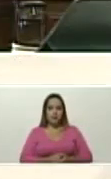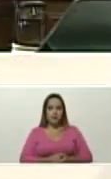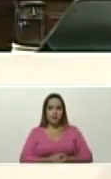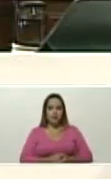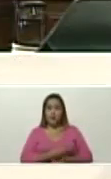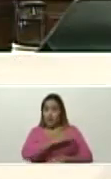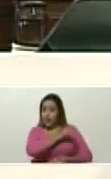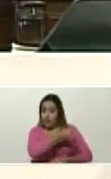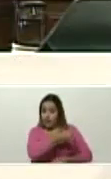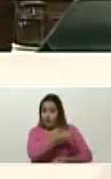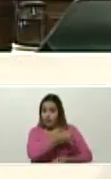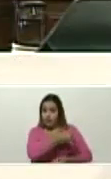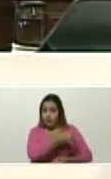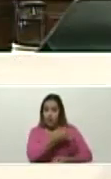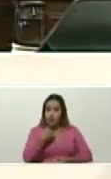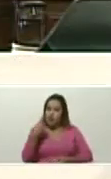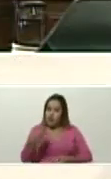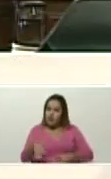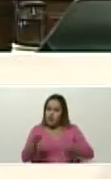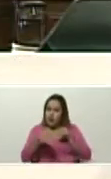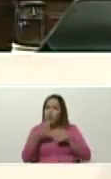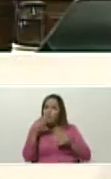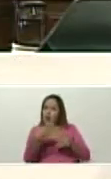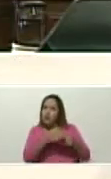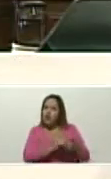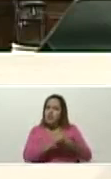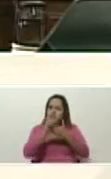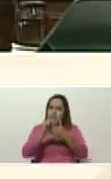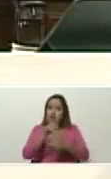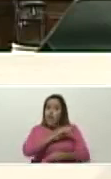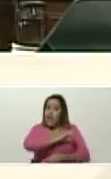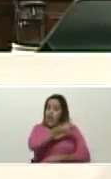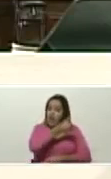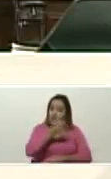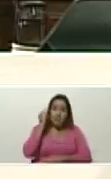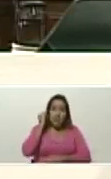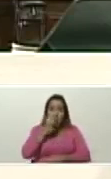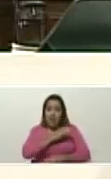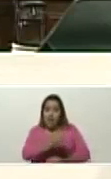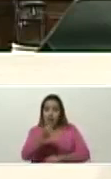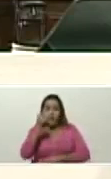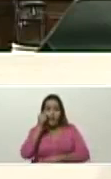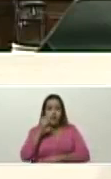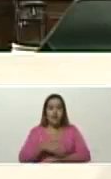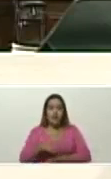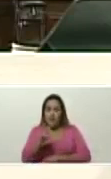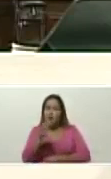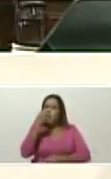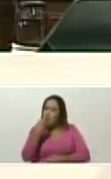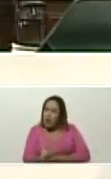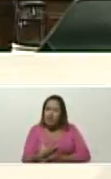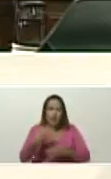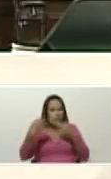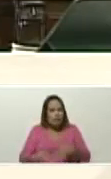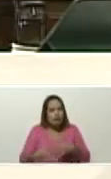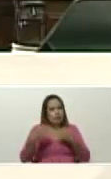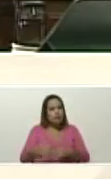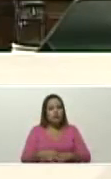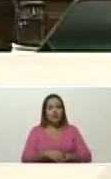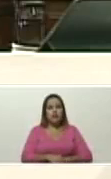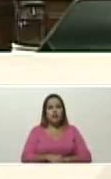Jefe. Y tengo que reconocer que hay buenos jefes, buenas jefas en Venezuela. Buenos, pero buenos.